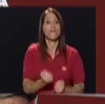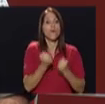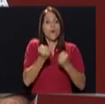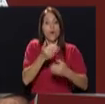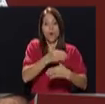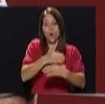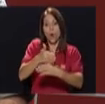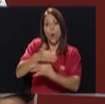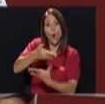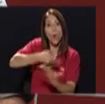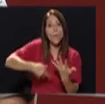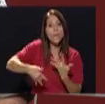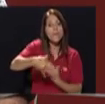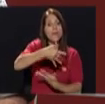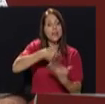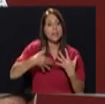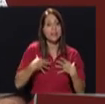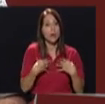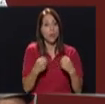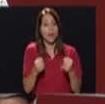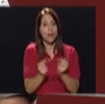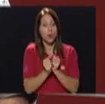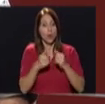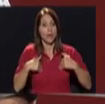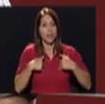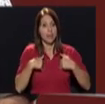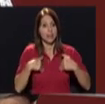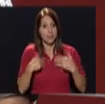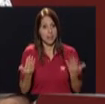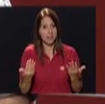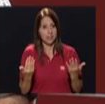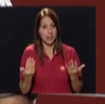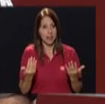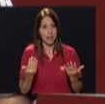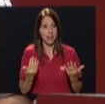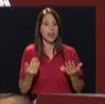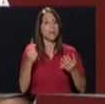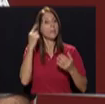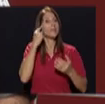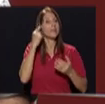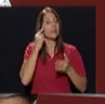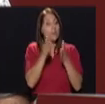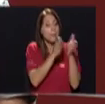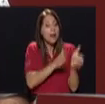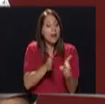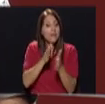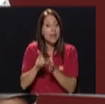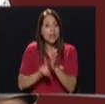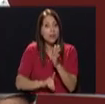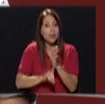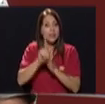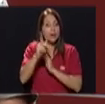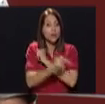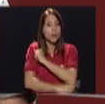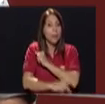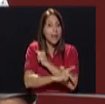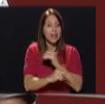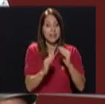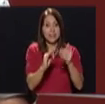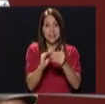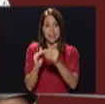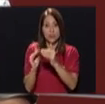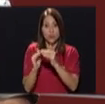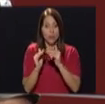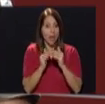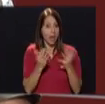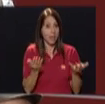la convivencia saludable con la vida silvestre dentro de planificación de desarrollo de país, de ciudad, de donde